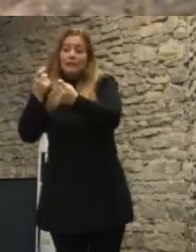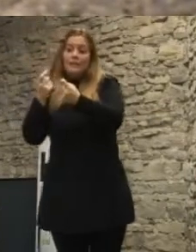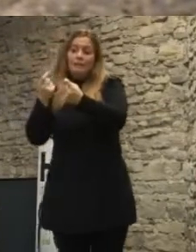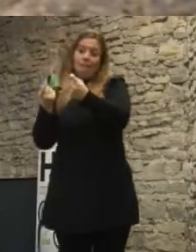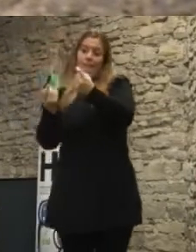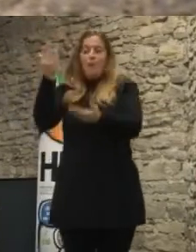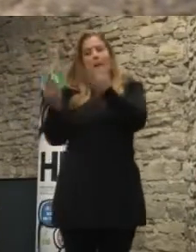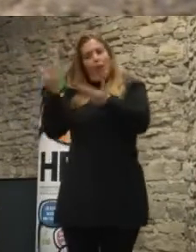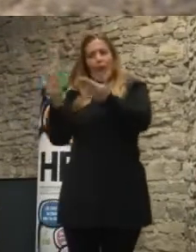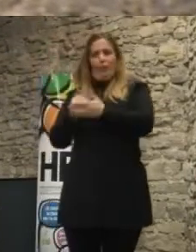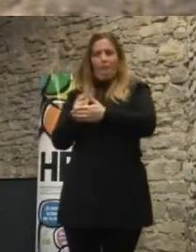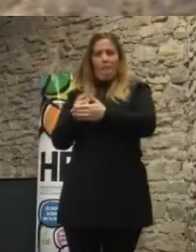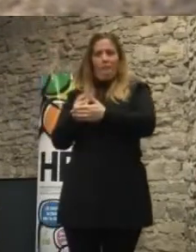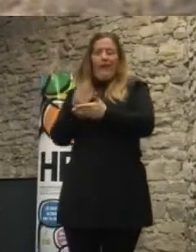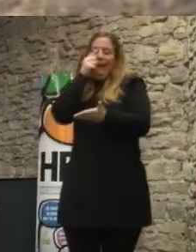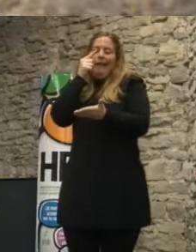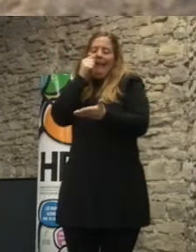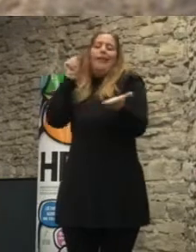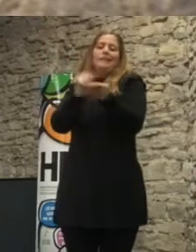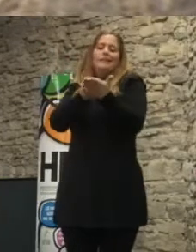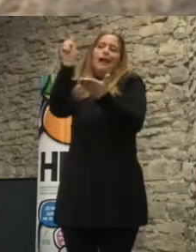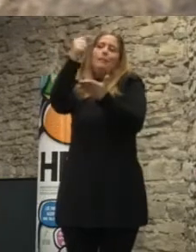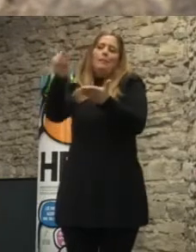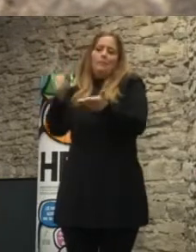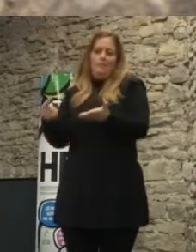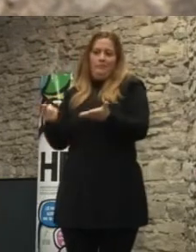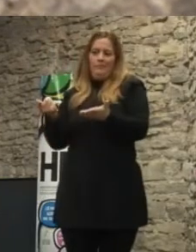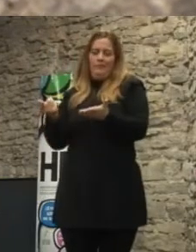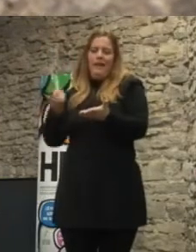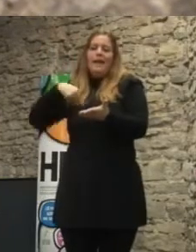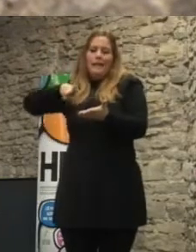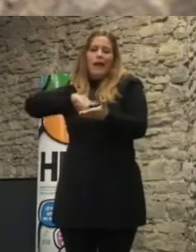muy rápidas de rellenar que nos sirven a nosotros también pues